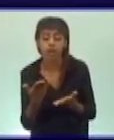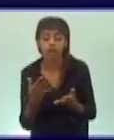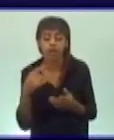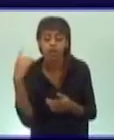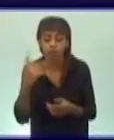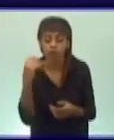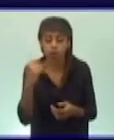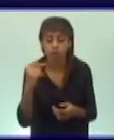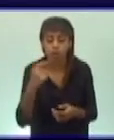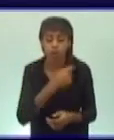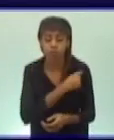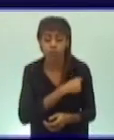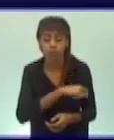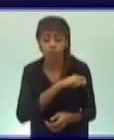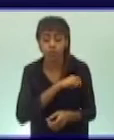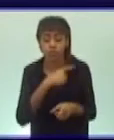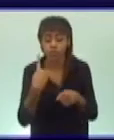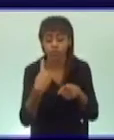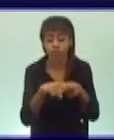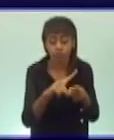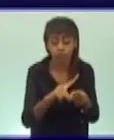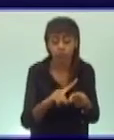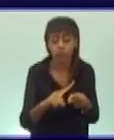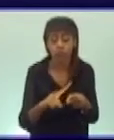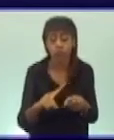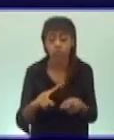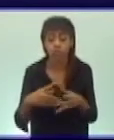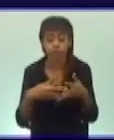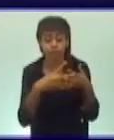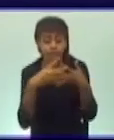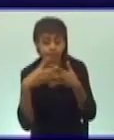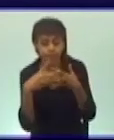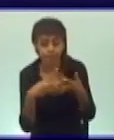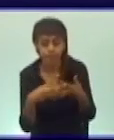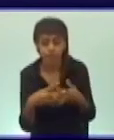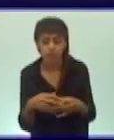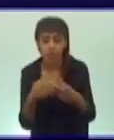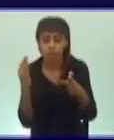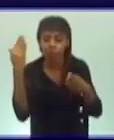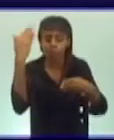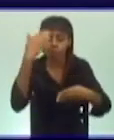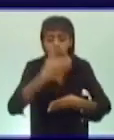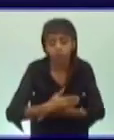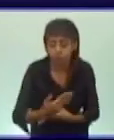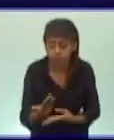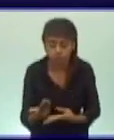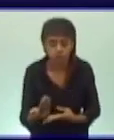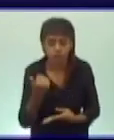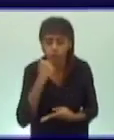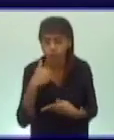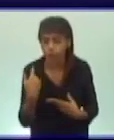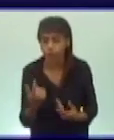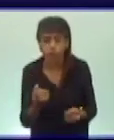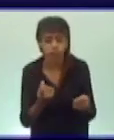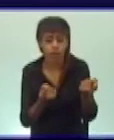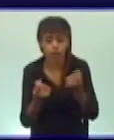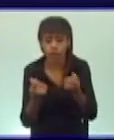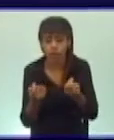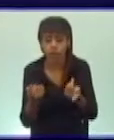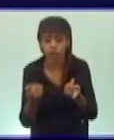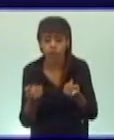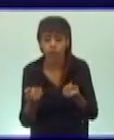neocolonialismo norteamericano, con la aplicación de ese fuerte bloqueo económico, comercial y